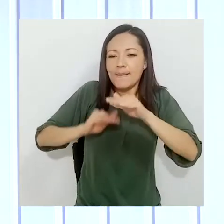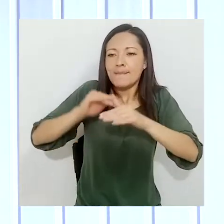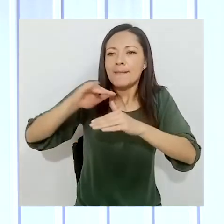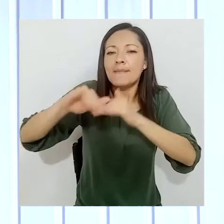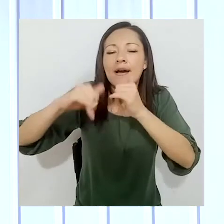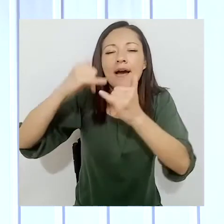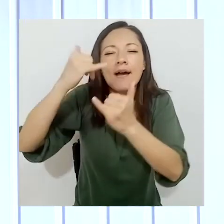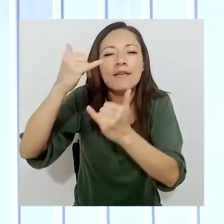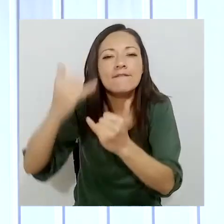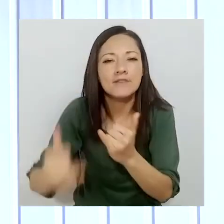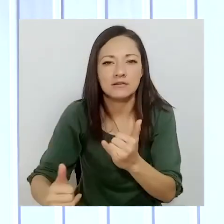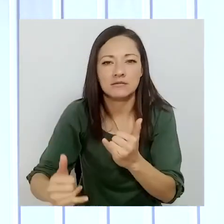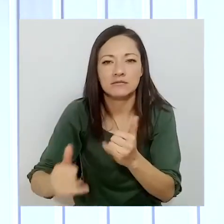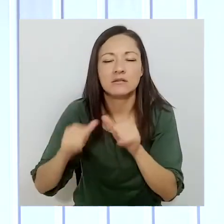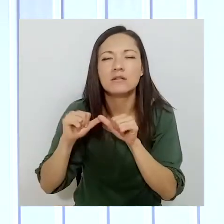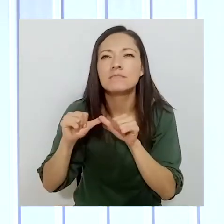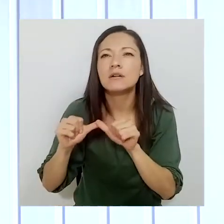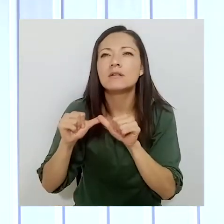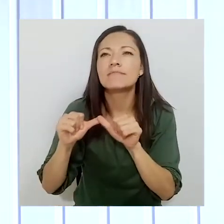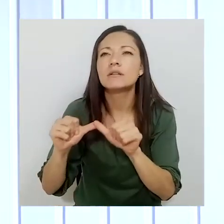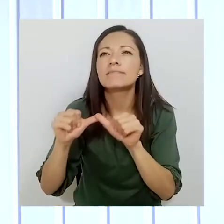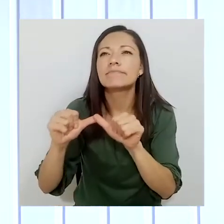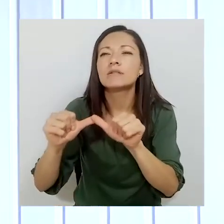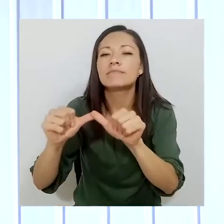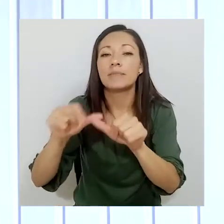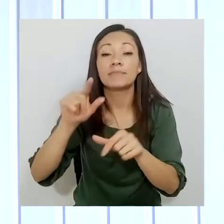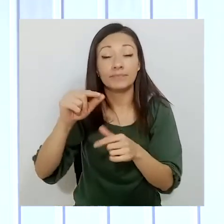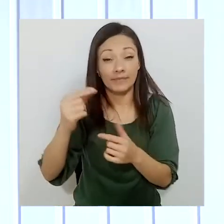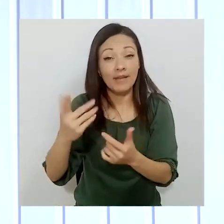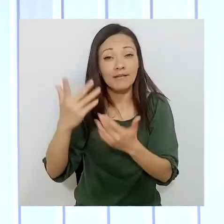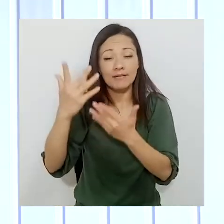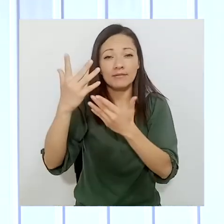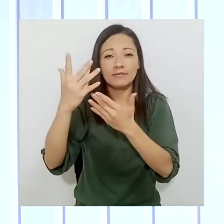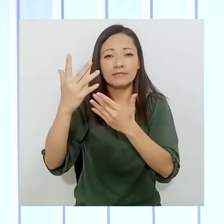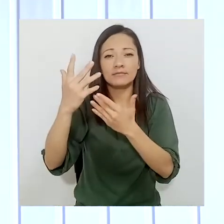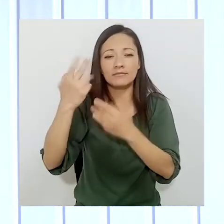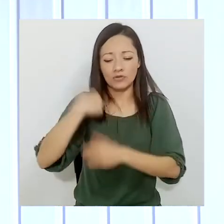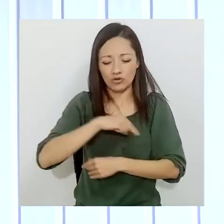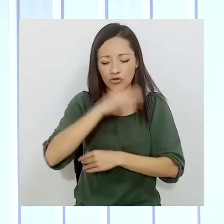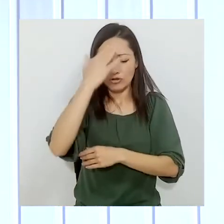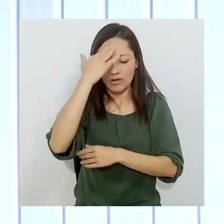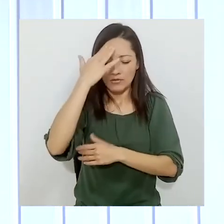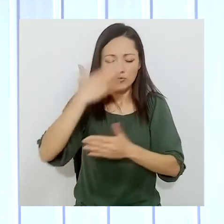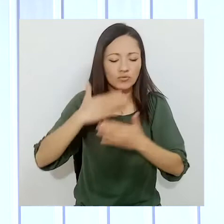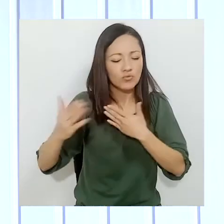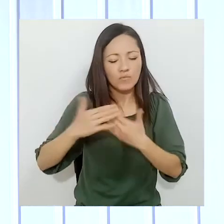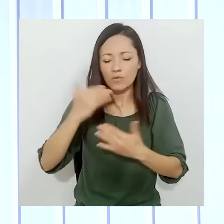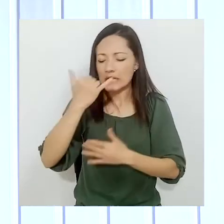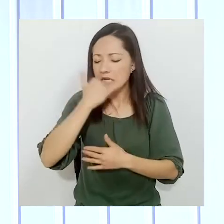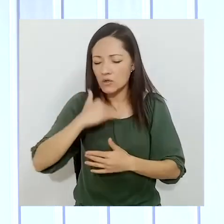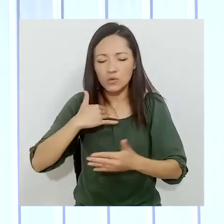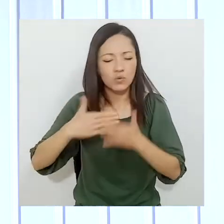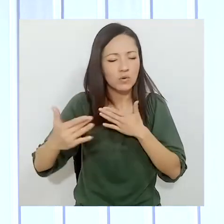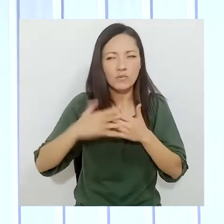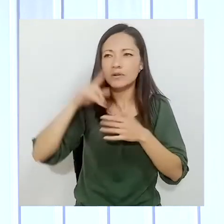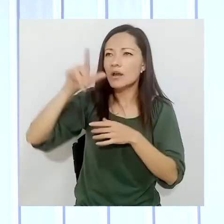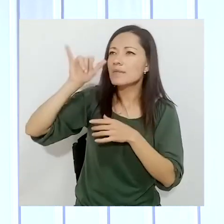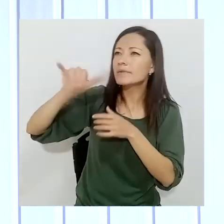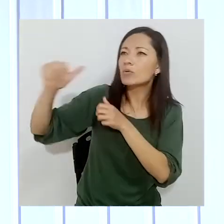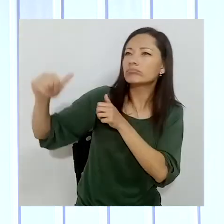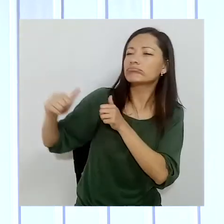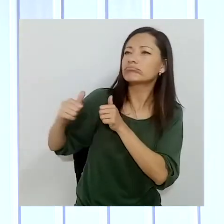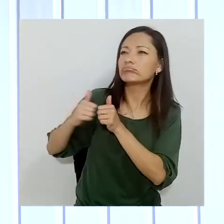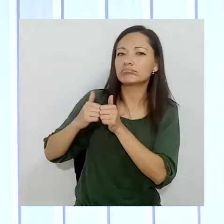fin. Con la gran ventaja que sabemos, no importa que fallemos. Él se detiene y dice: bueno, ¿qué